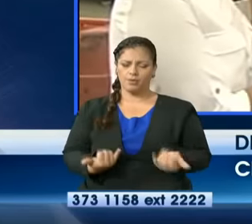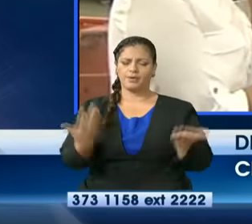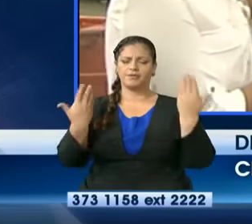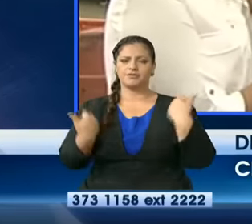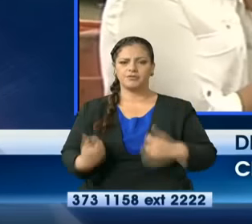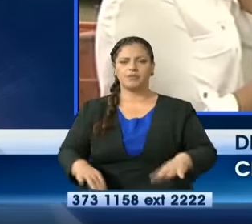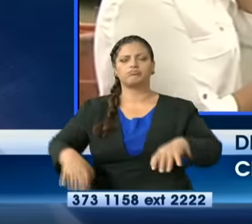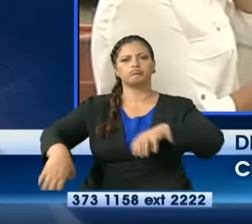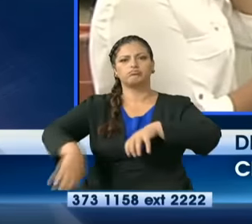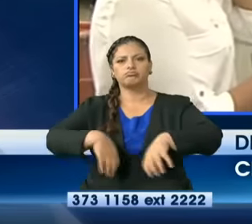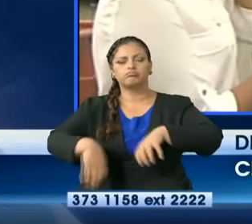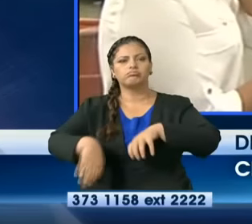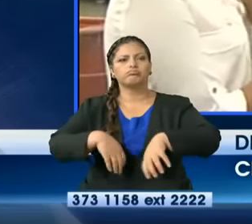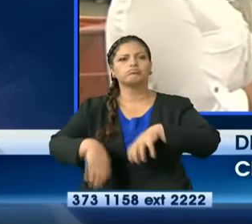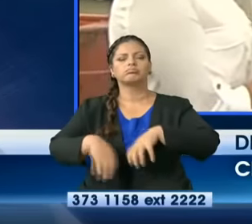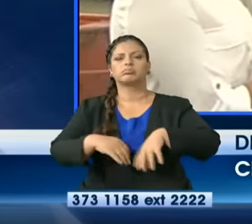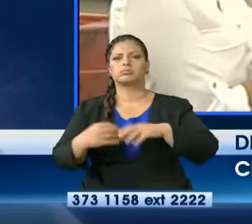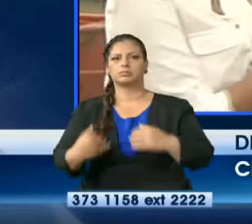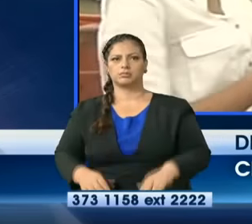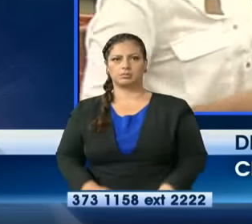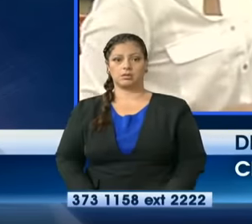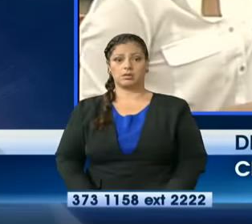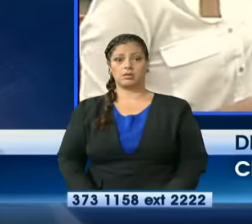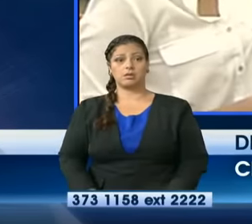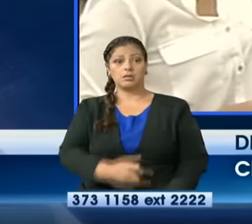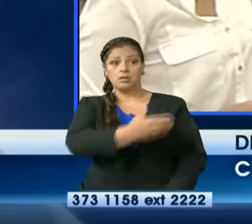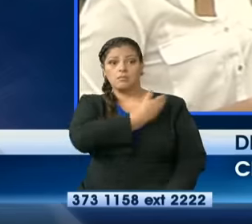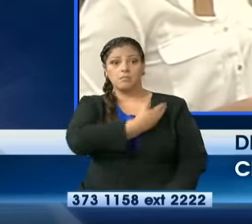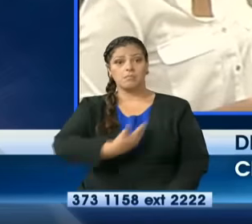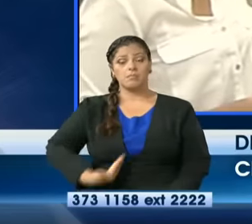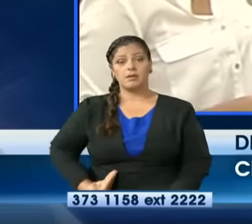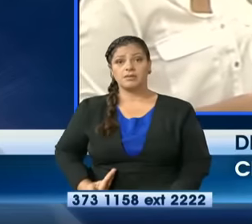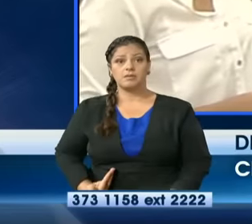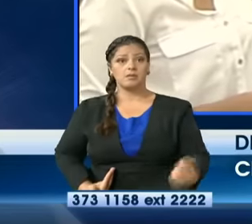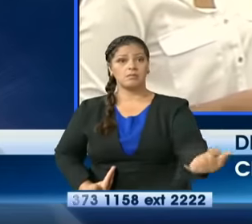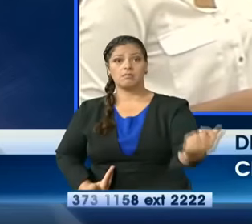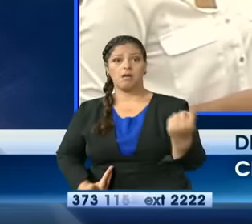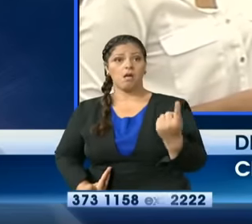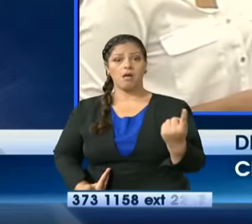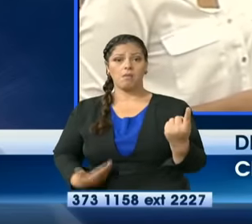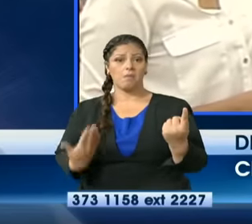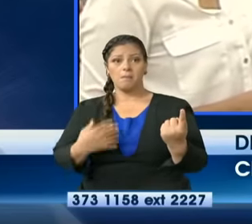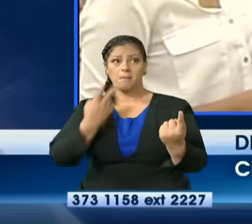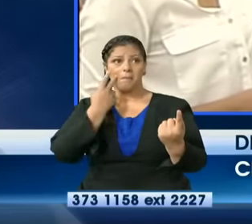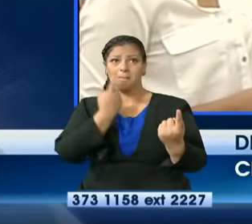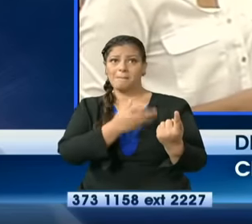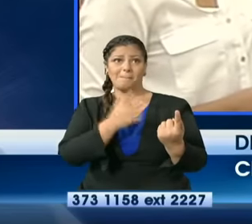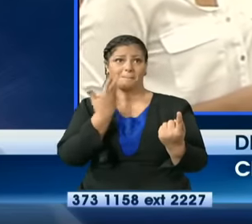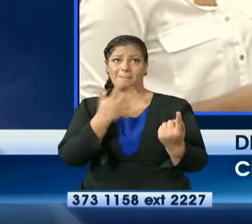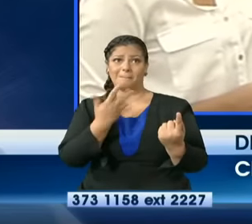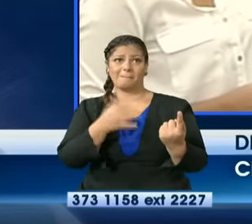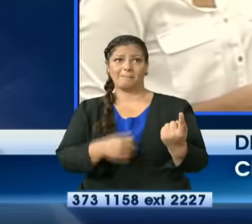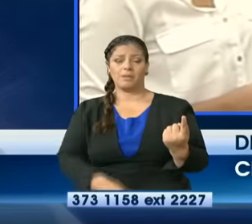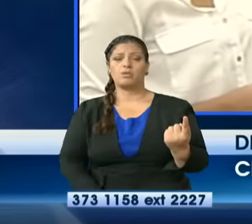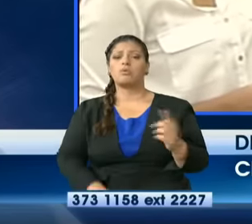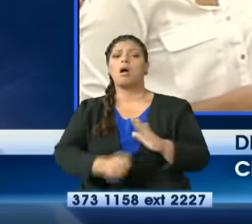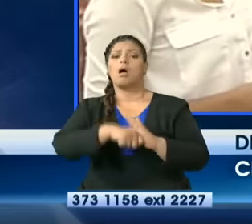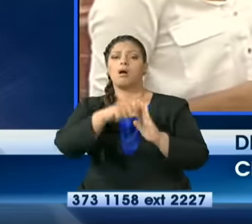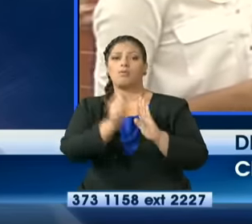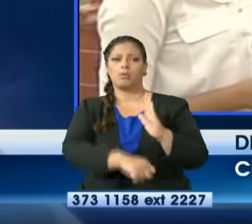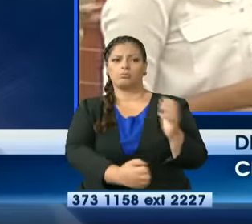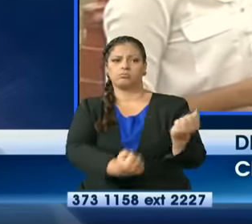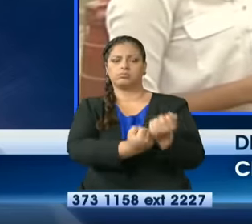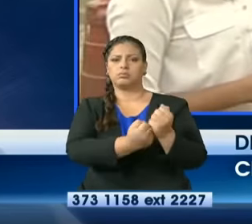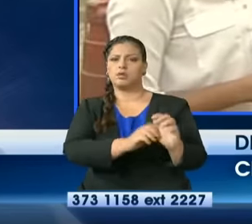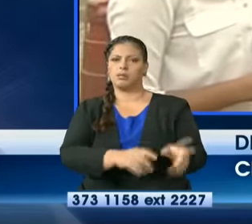Luego van a pasar legal, porque como el señor no dio la cara, mandó a su abogado, nosotros hemos decidido, al ser caso omiso de todo lo que se le ha indicado, al